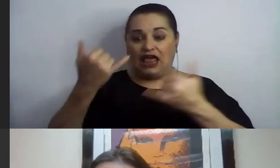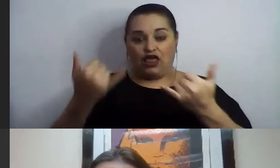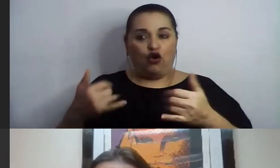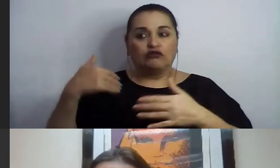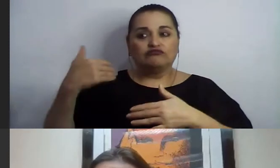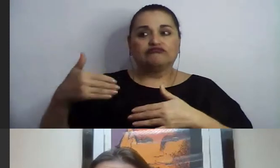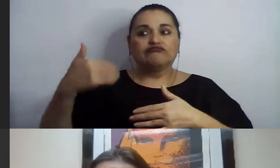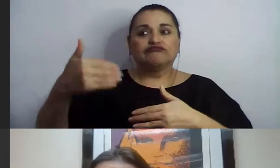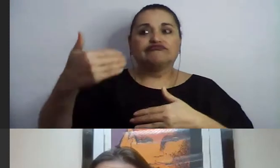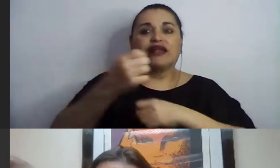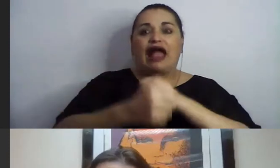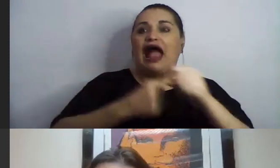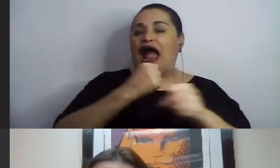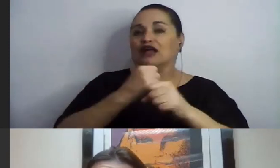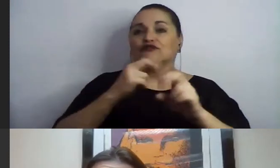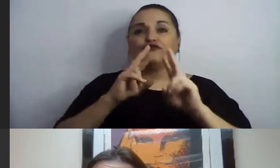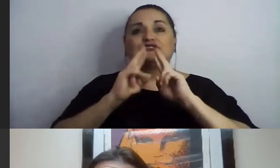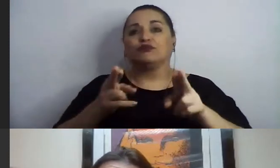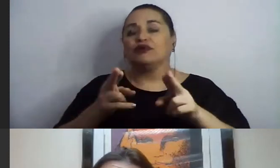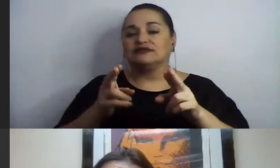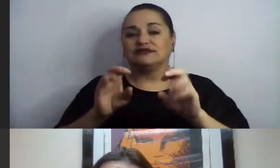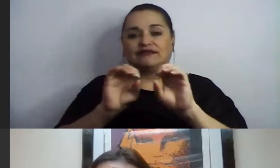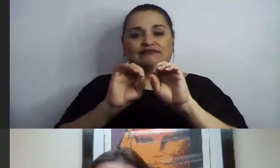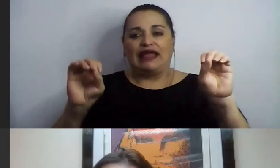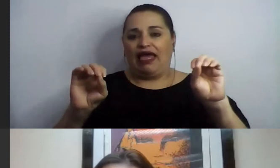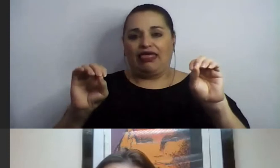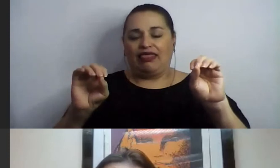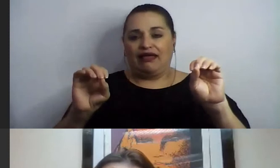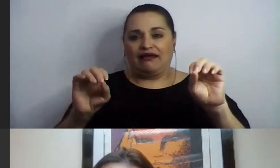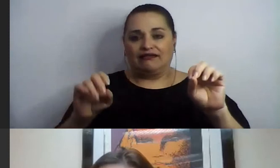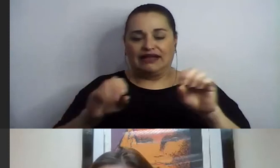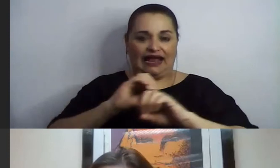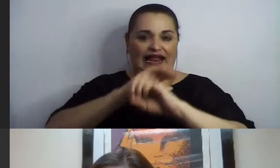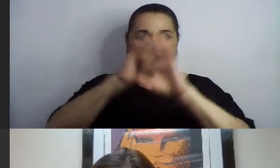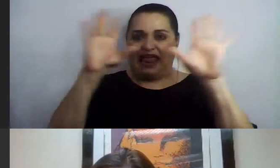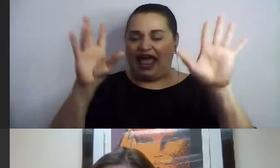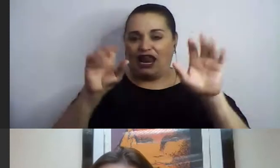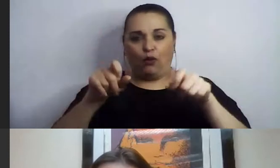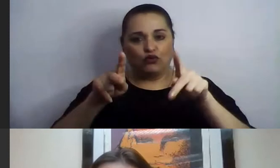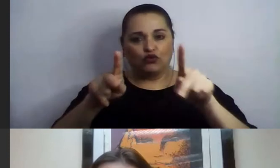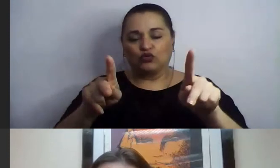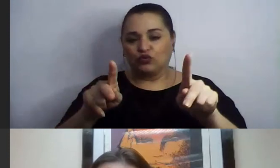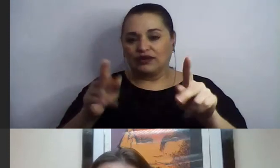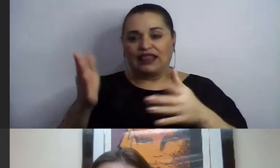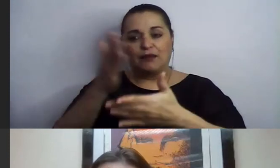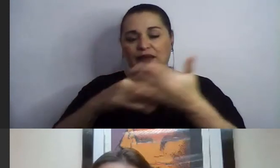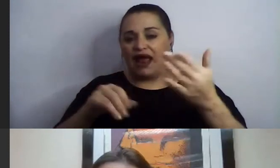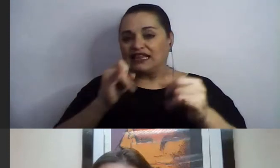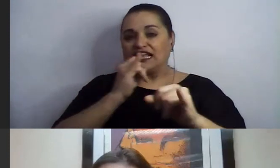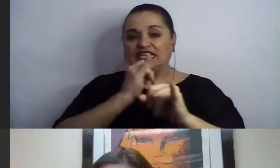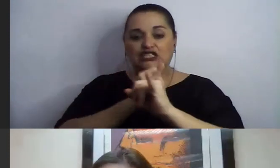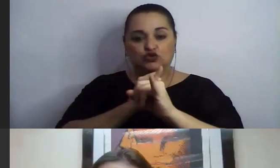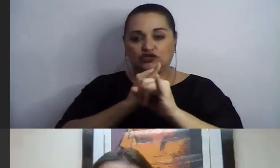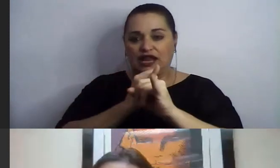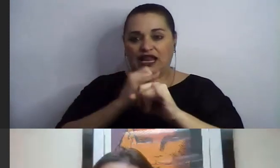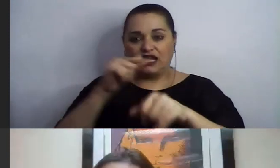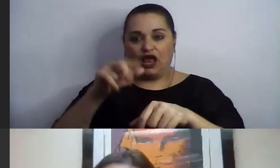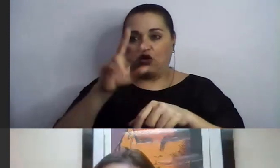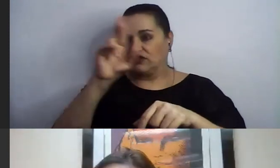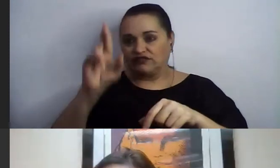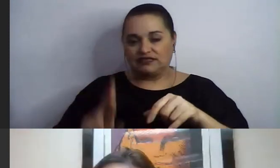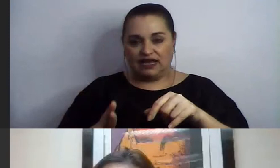no ha existido una respuesta contundente clara ni oportuna de parte de la institucionalidad costavicense